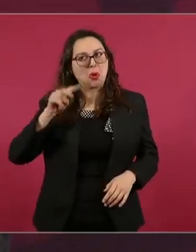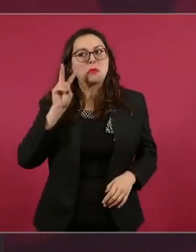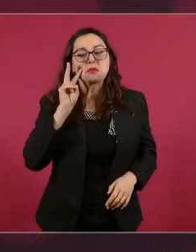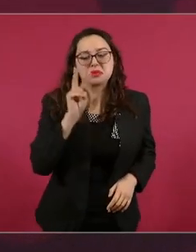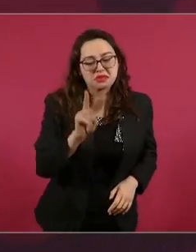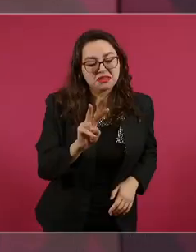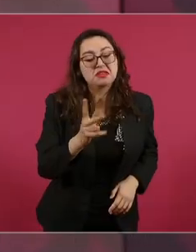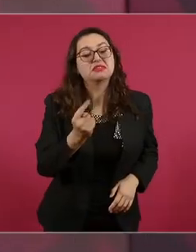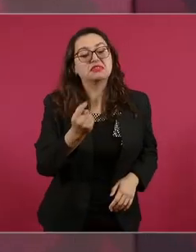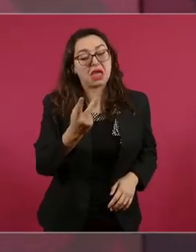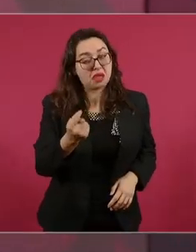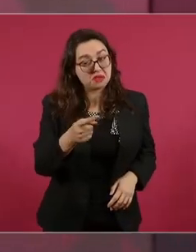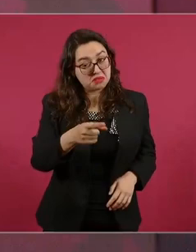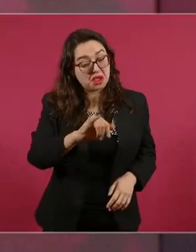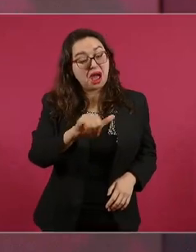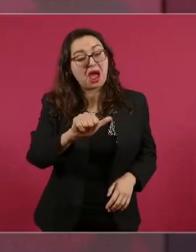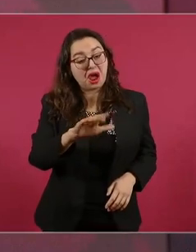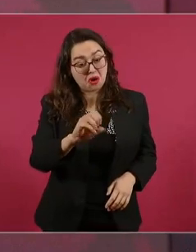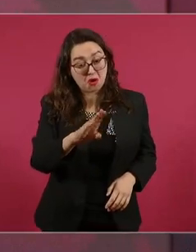Jacobo,